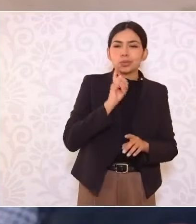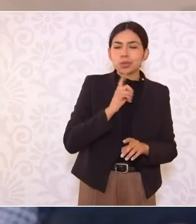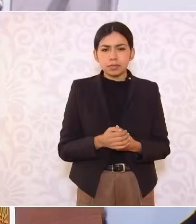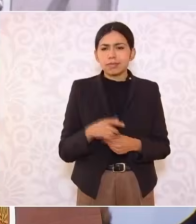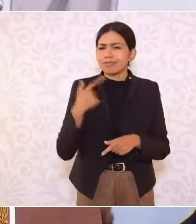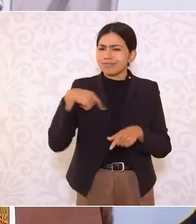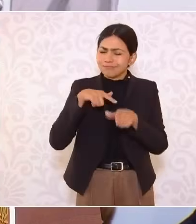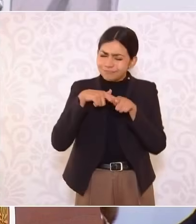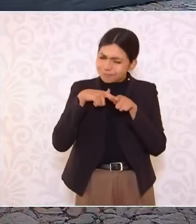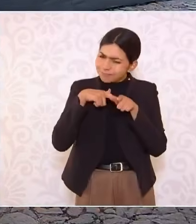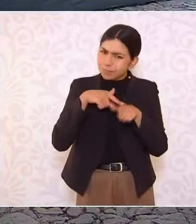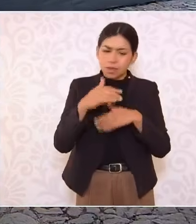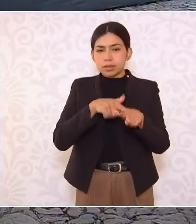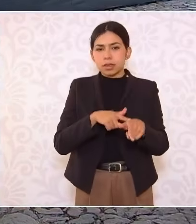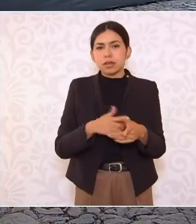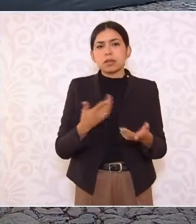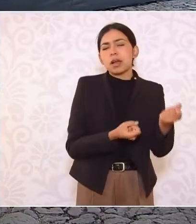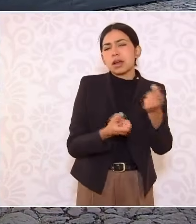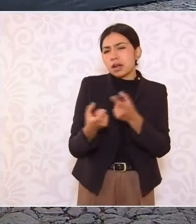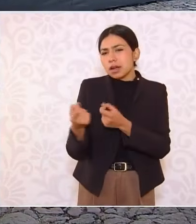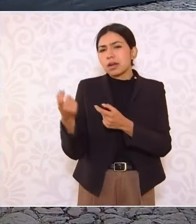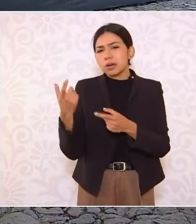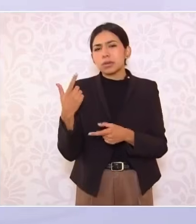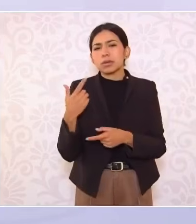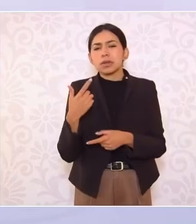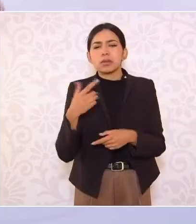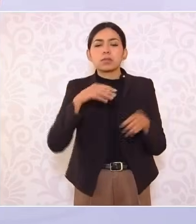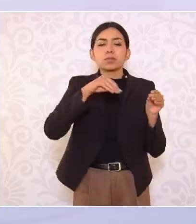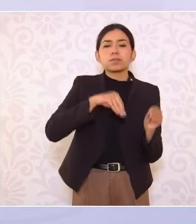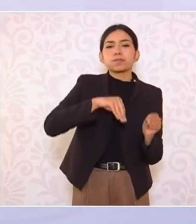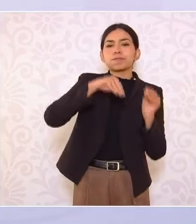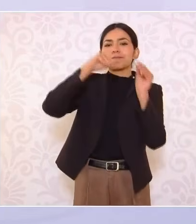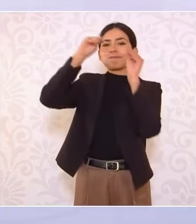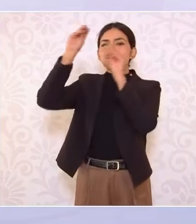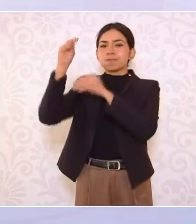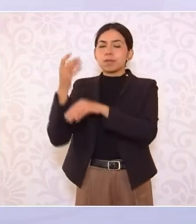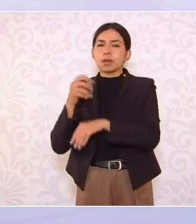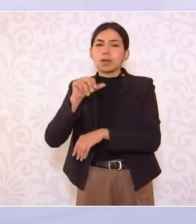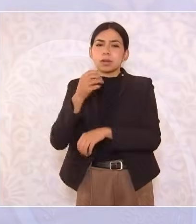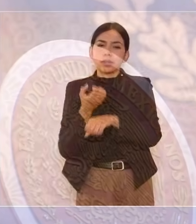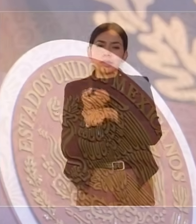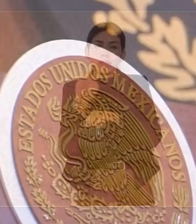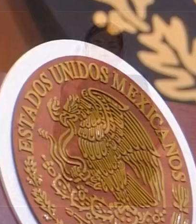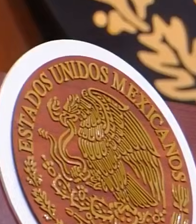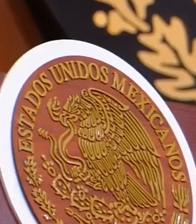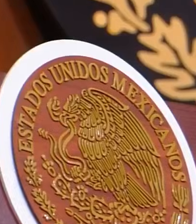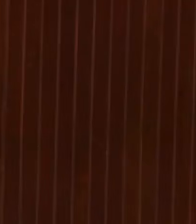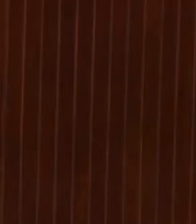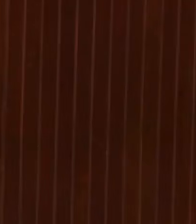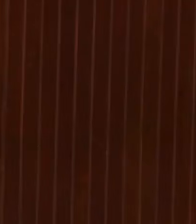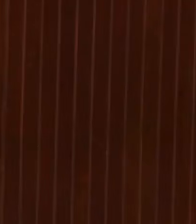en este momento. Hay quienes todavía van al extranjero a pedir ayuda porque no tienen el apoyo popular.